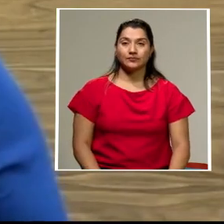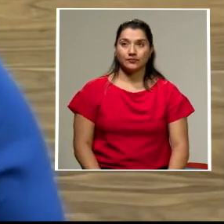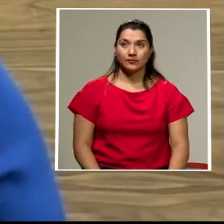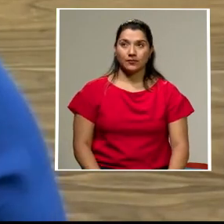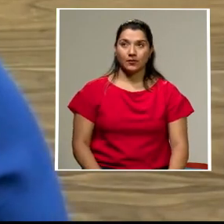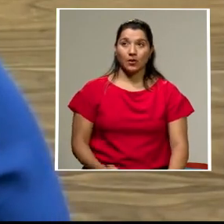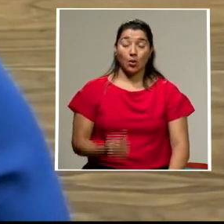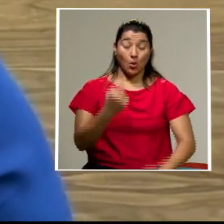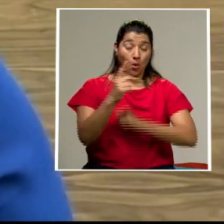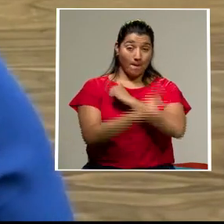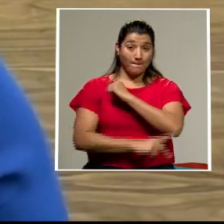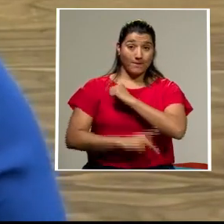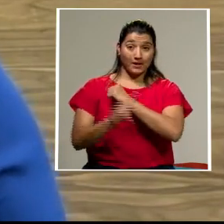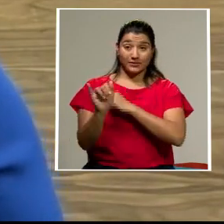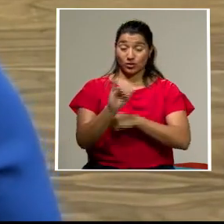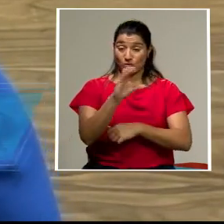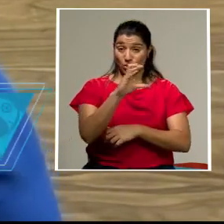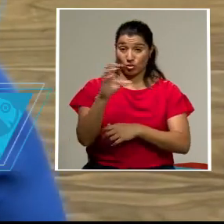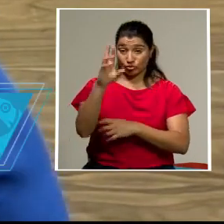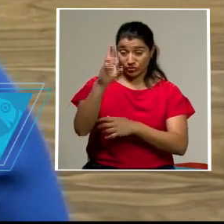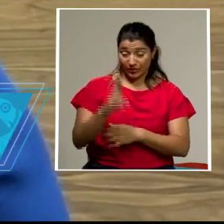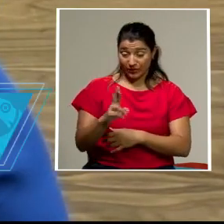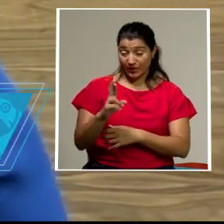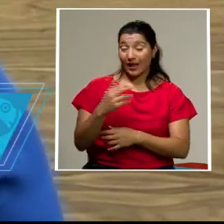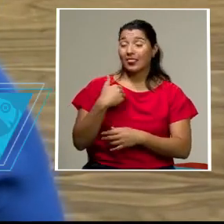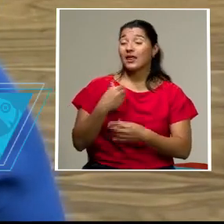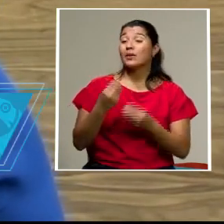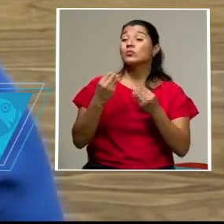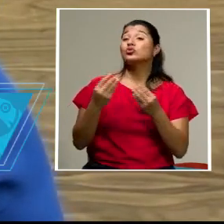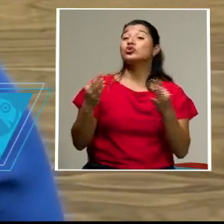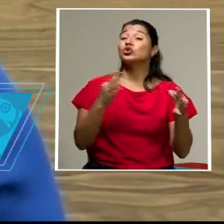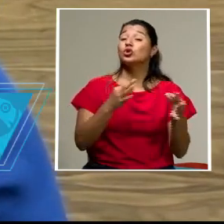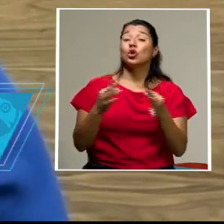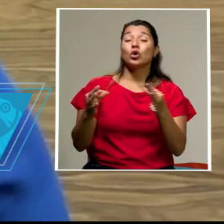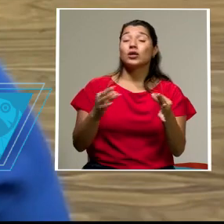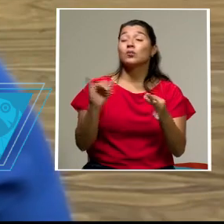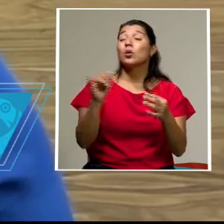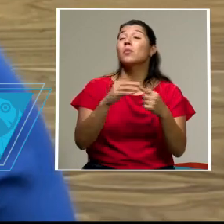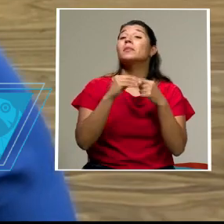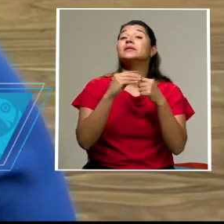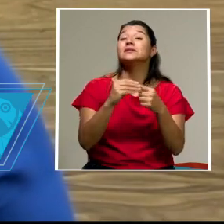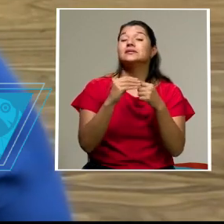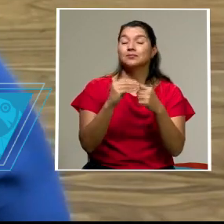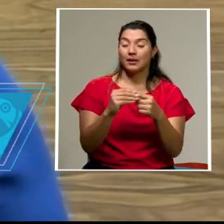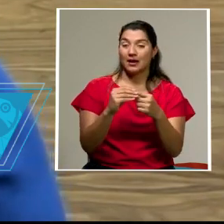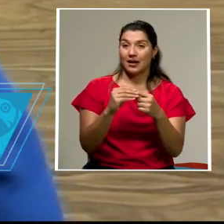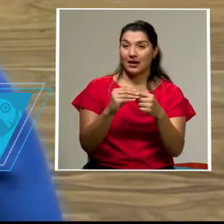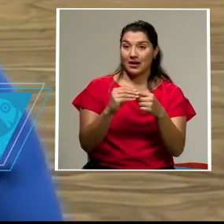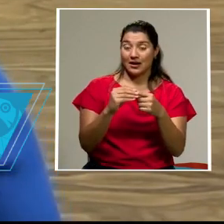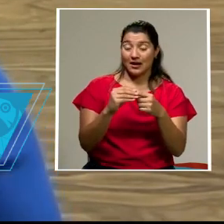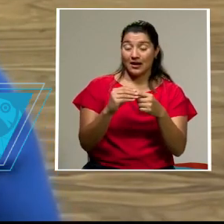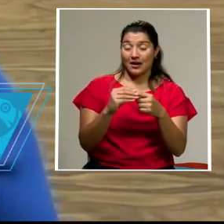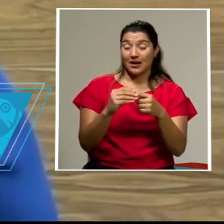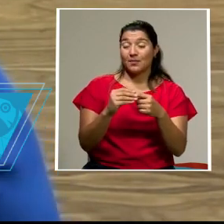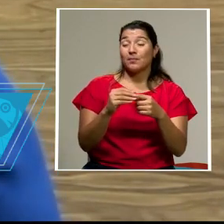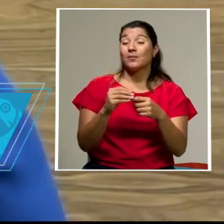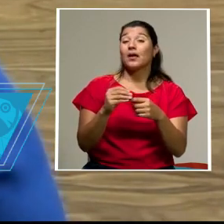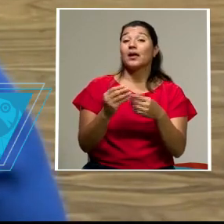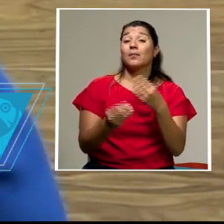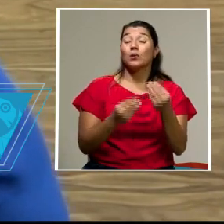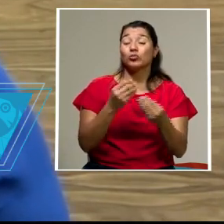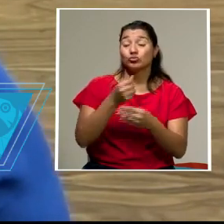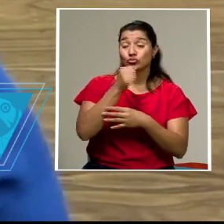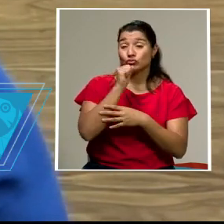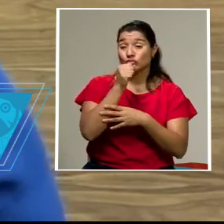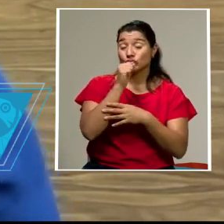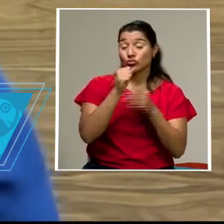país como Costa Rica, que apuesta al turismo como principal fuente de ingresos, requiere ofrecer un máximo de seguridad en